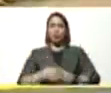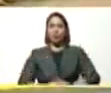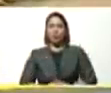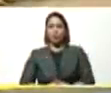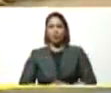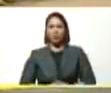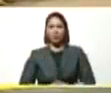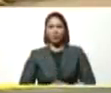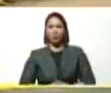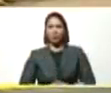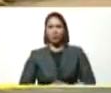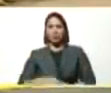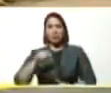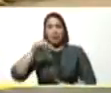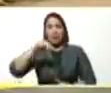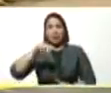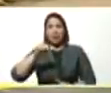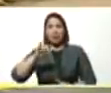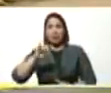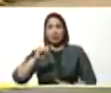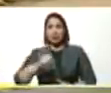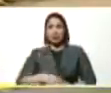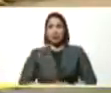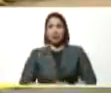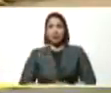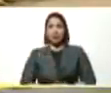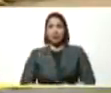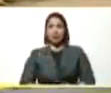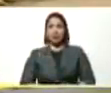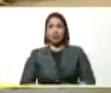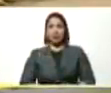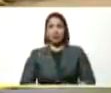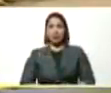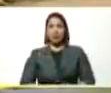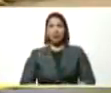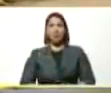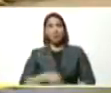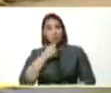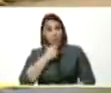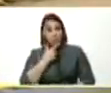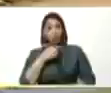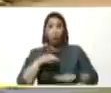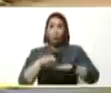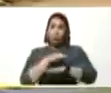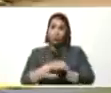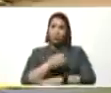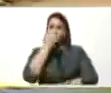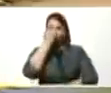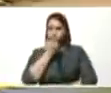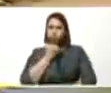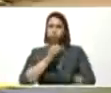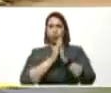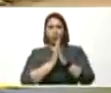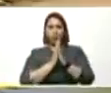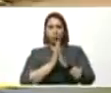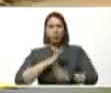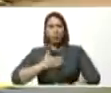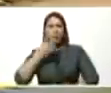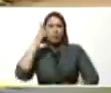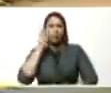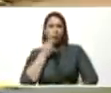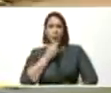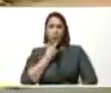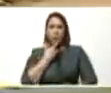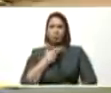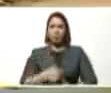Ah, Anaís, está bien bonito el municipio, está bien bello. Quítate el tapabocas para que te escuchen mejor,